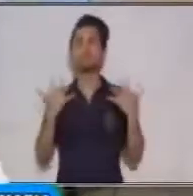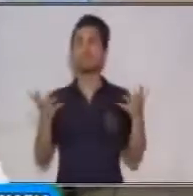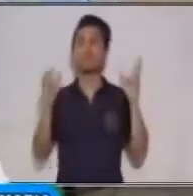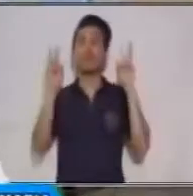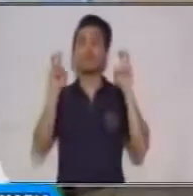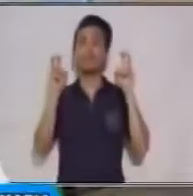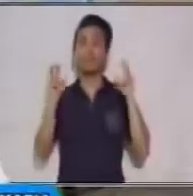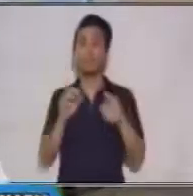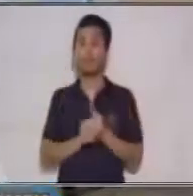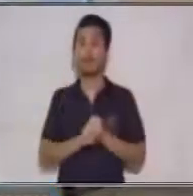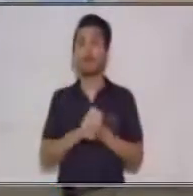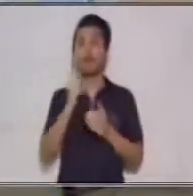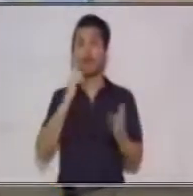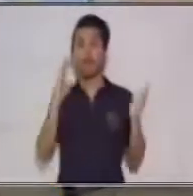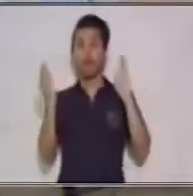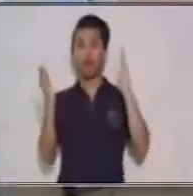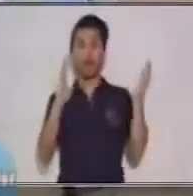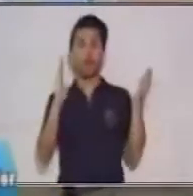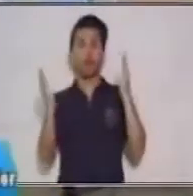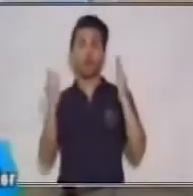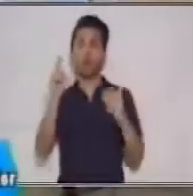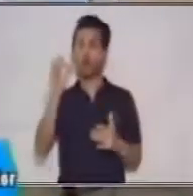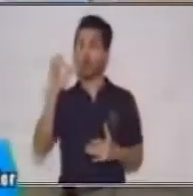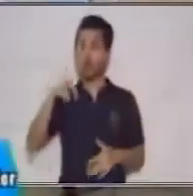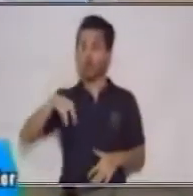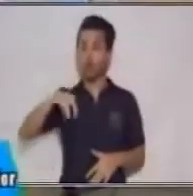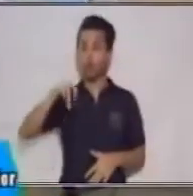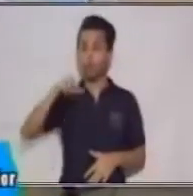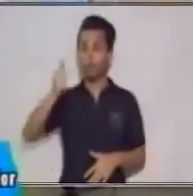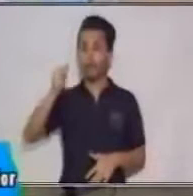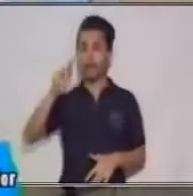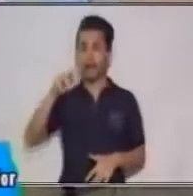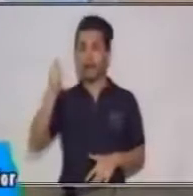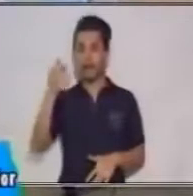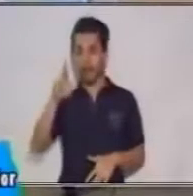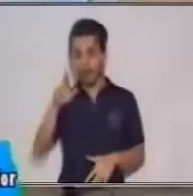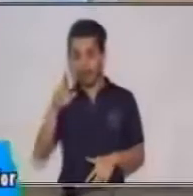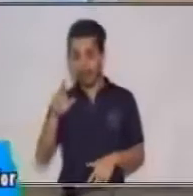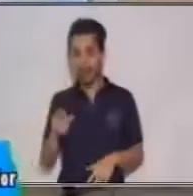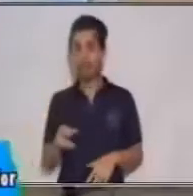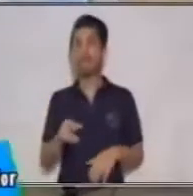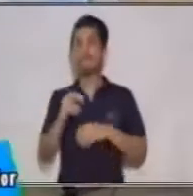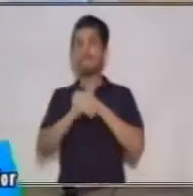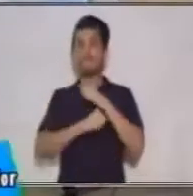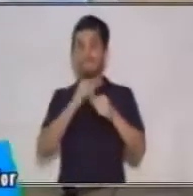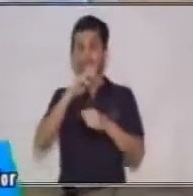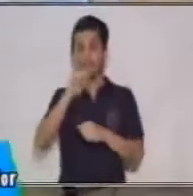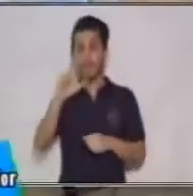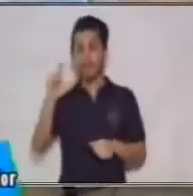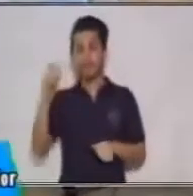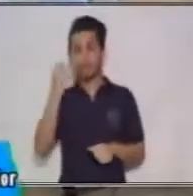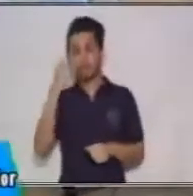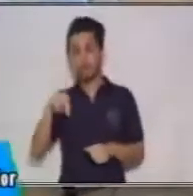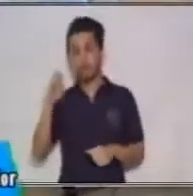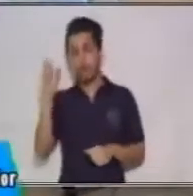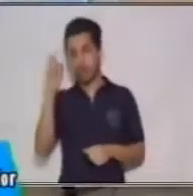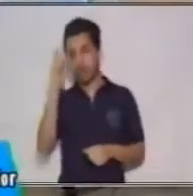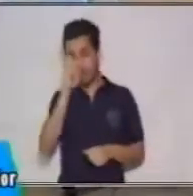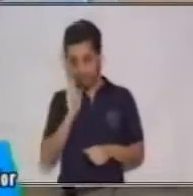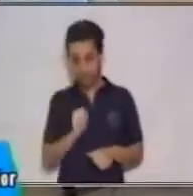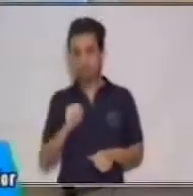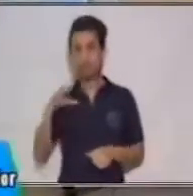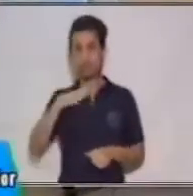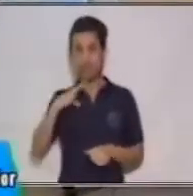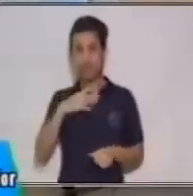tema comparación de fracciones de diferente denominador del área de matemática para tercer grado. Si